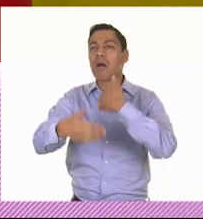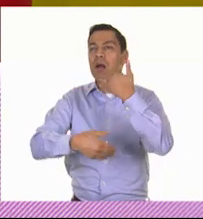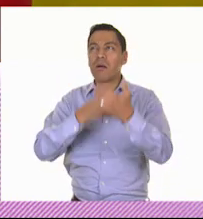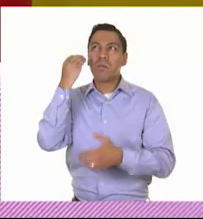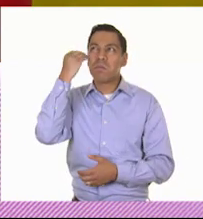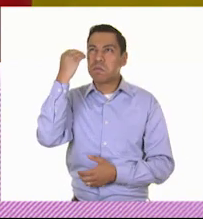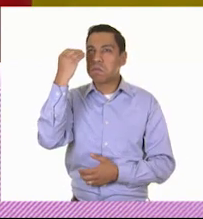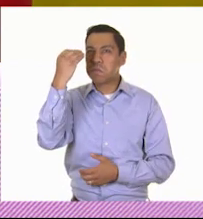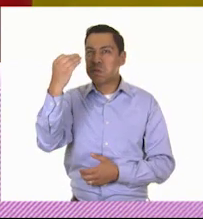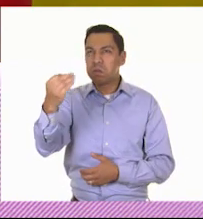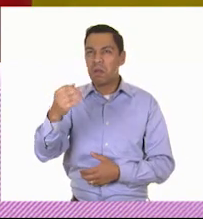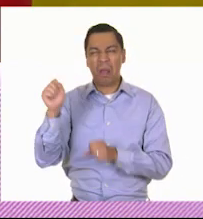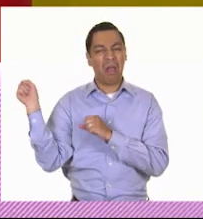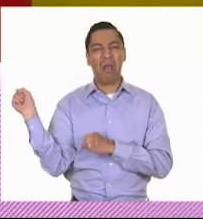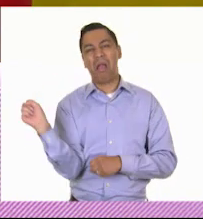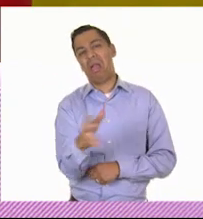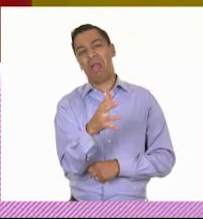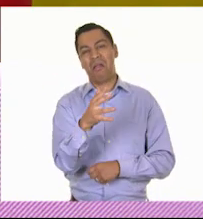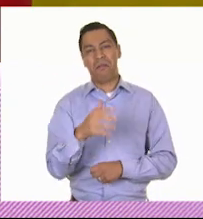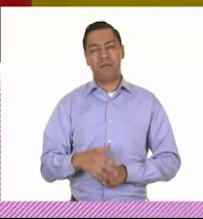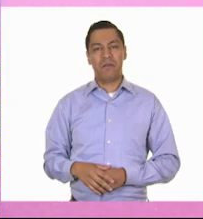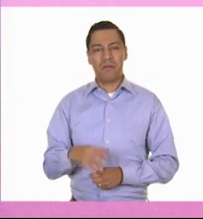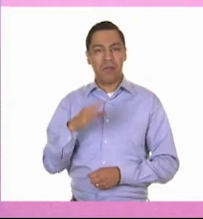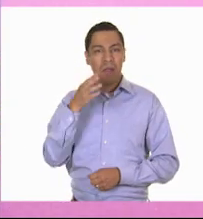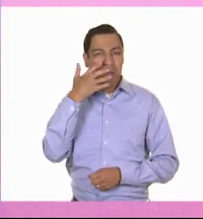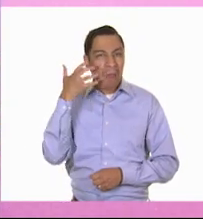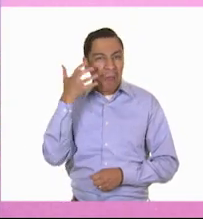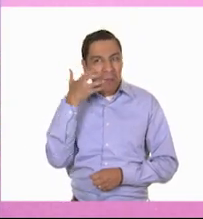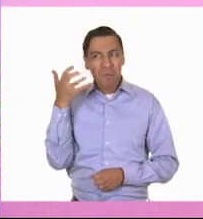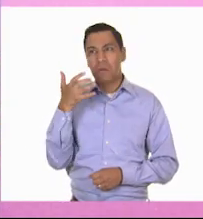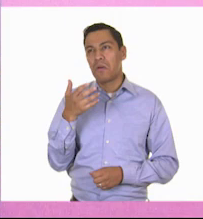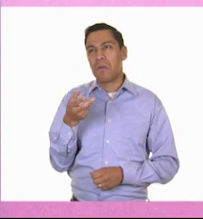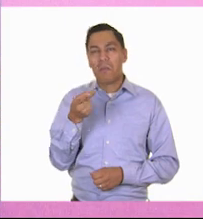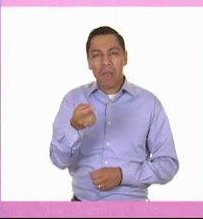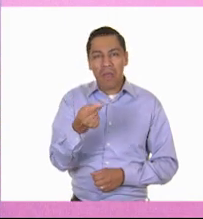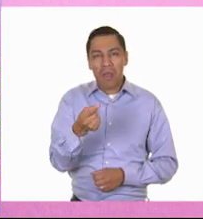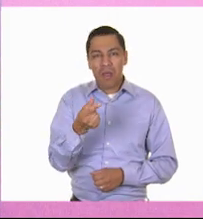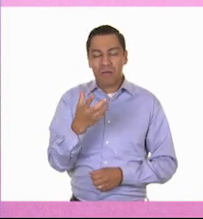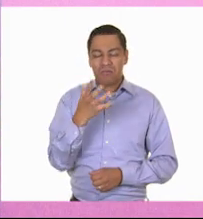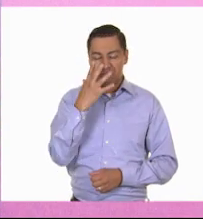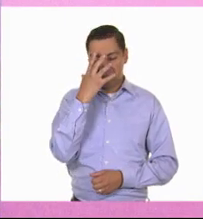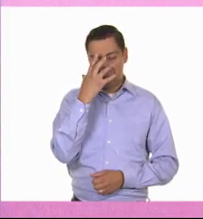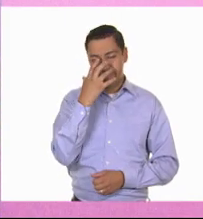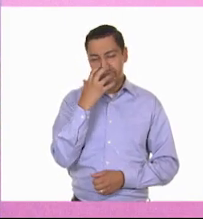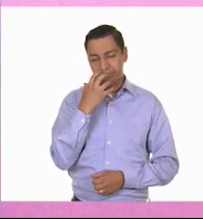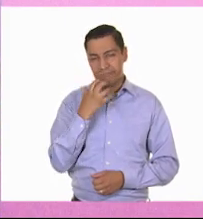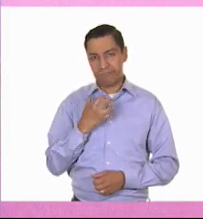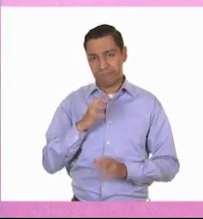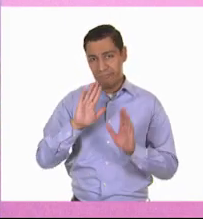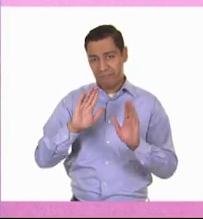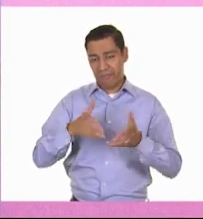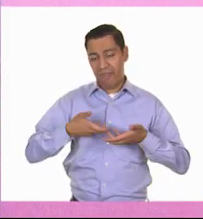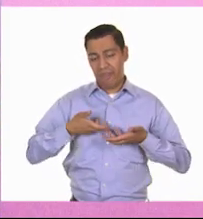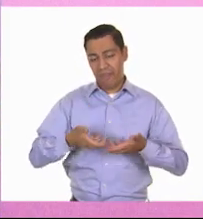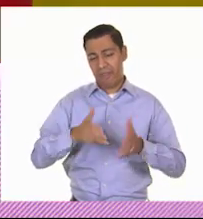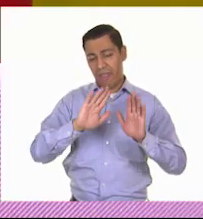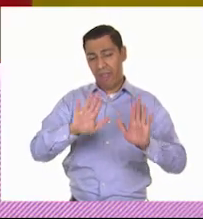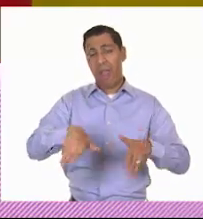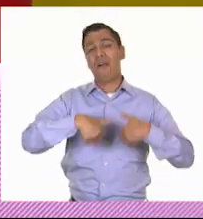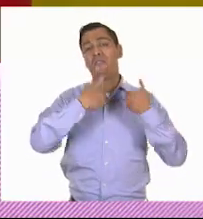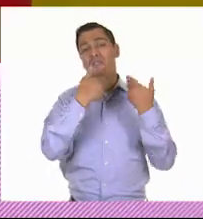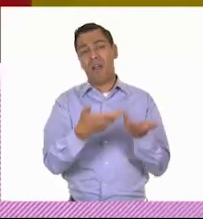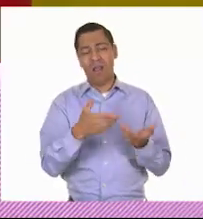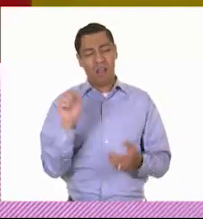sus mascotas. Eso es muy triste. Pero también es